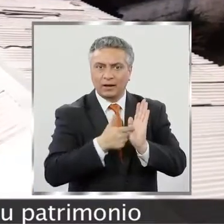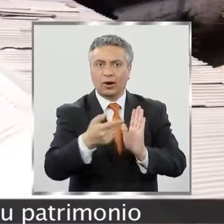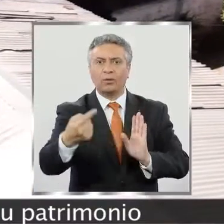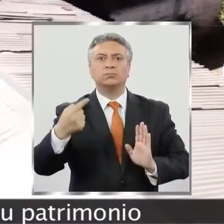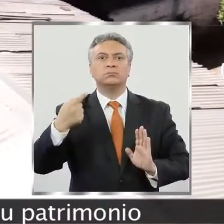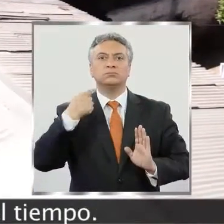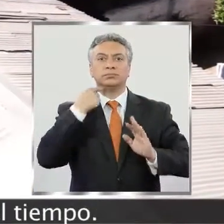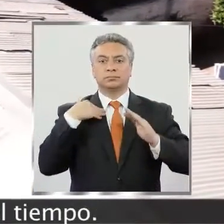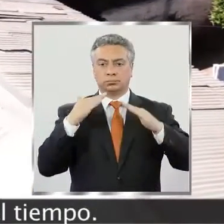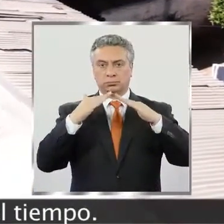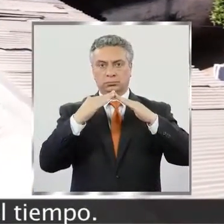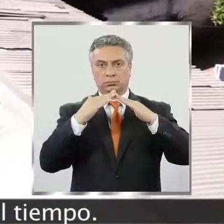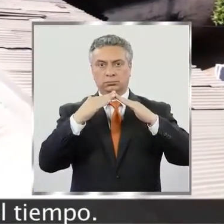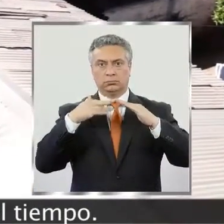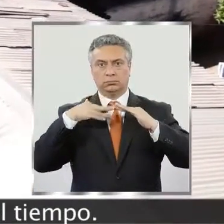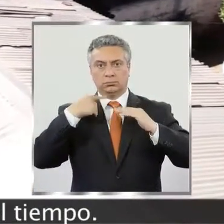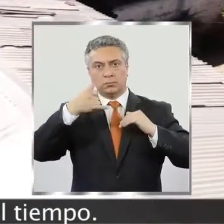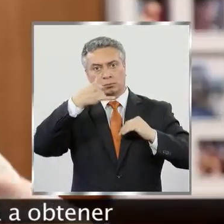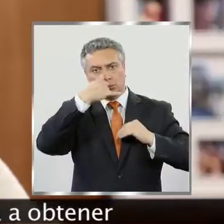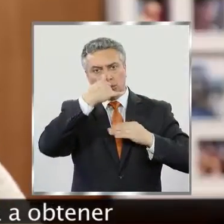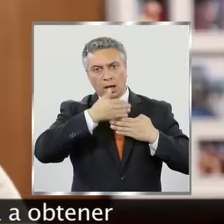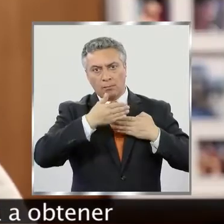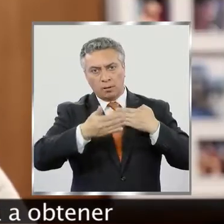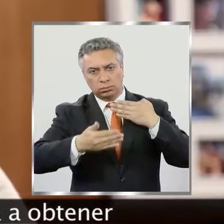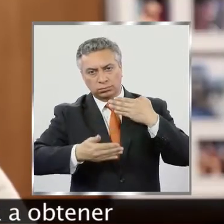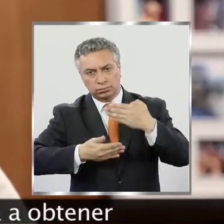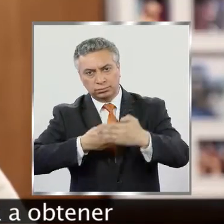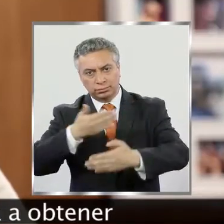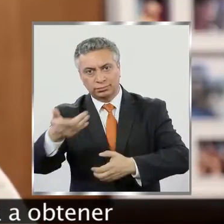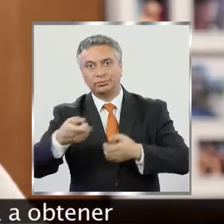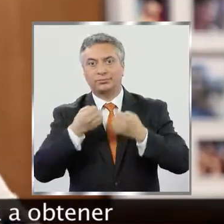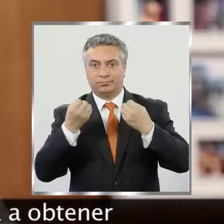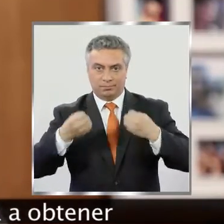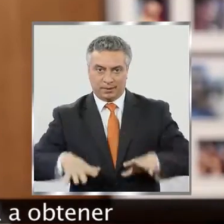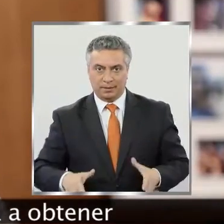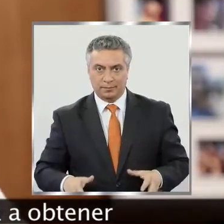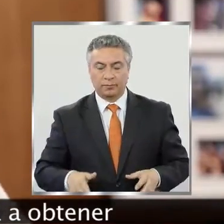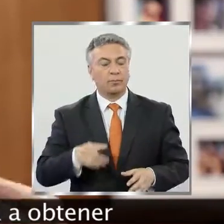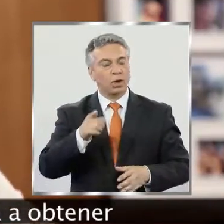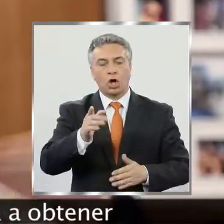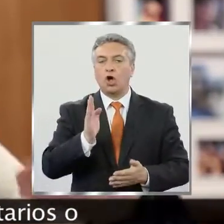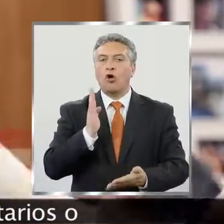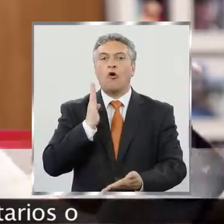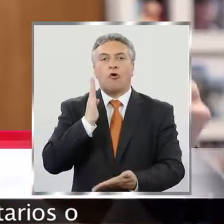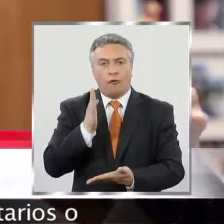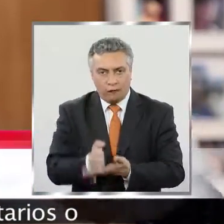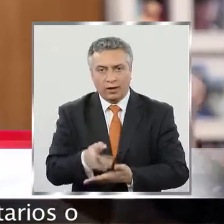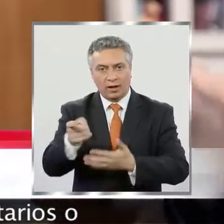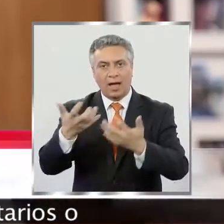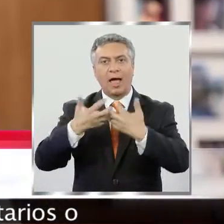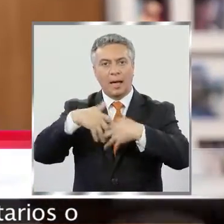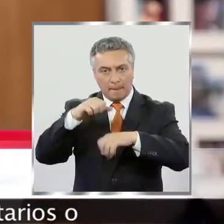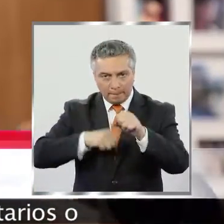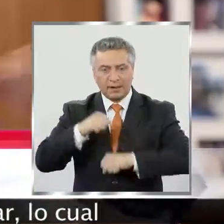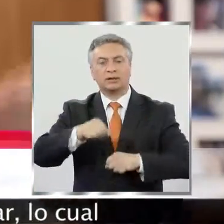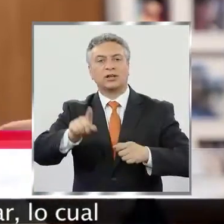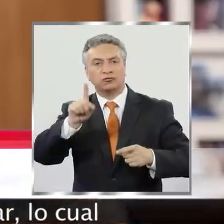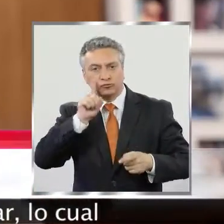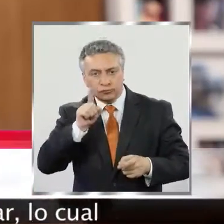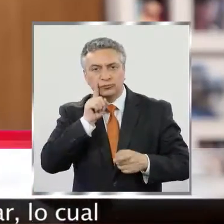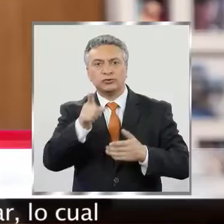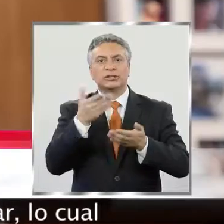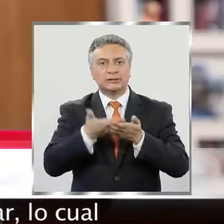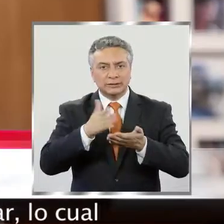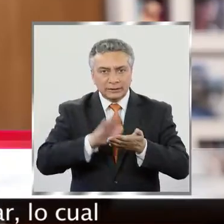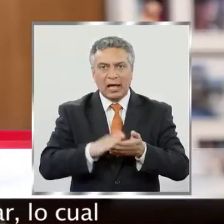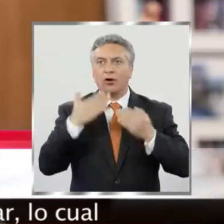su patrimonio de forma prolongada en el tiempo. Obliga, cierto, a la empresa a obtener todos los permisos sanitarios o ambientales